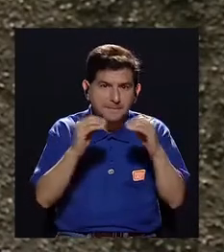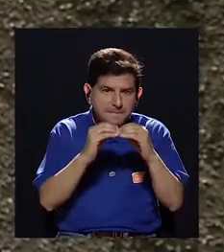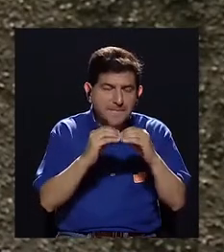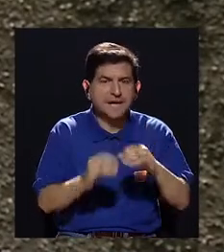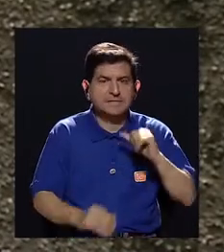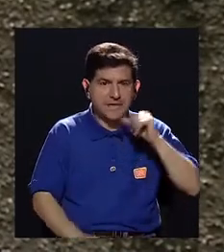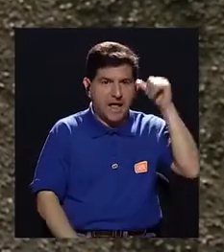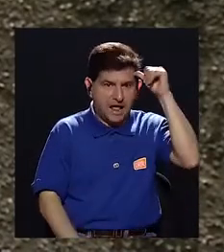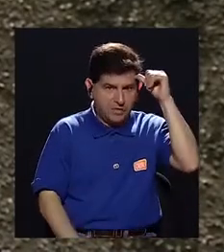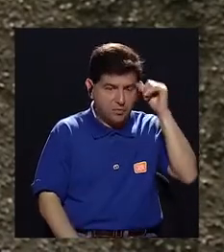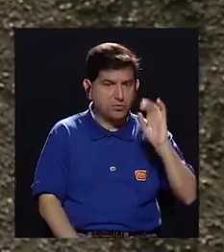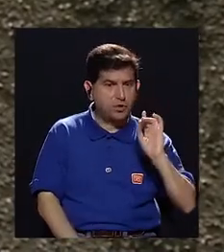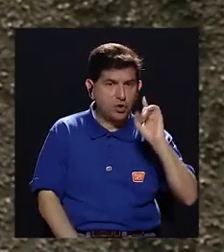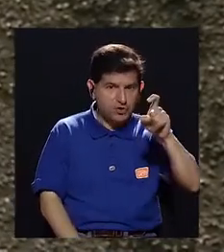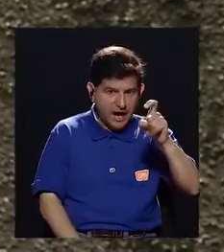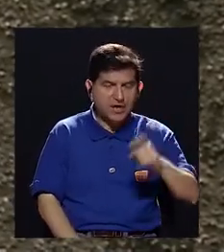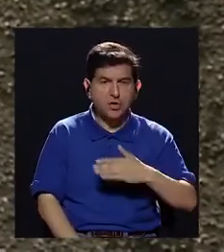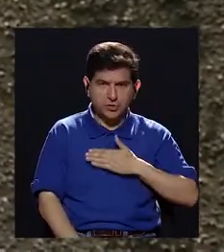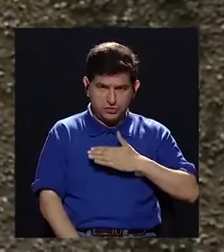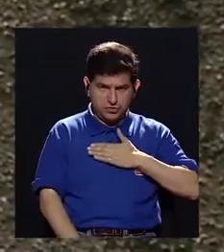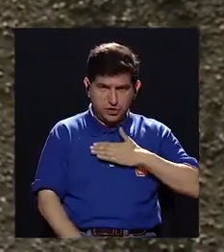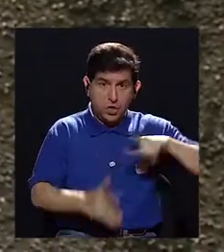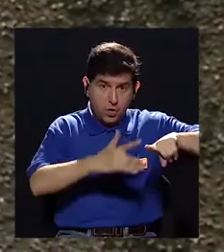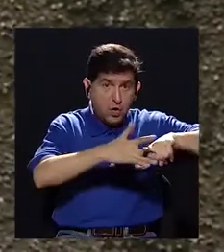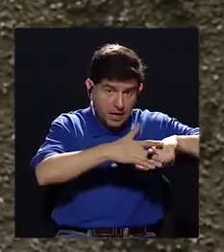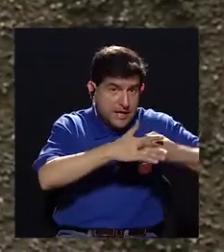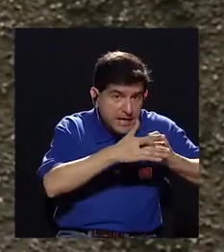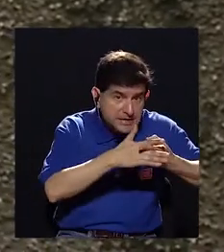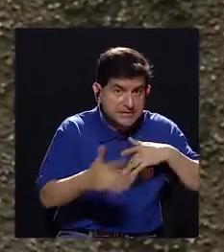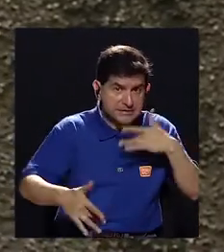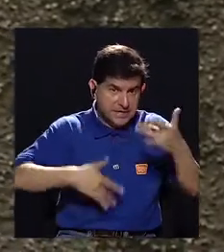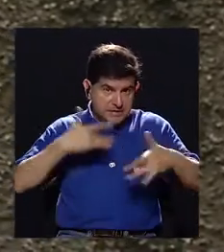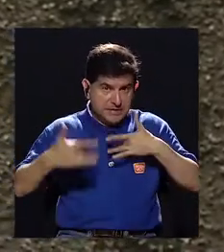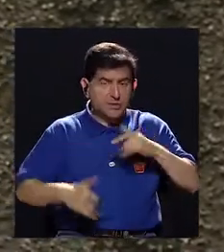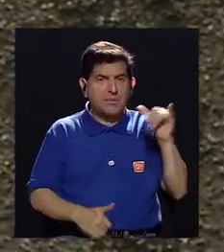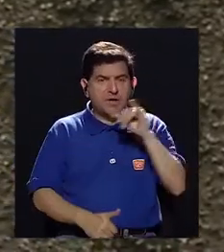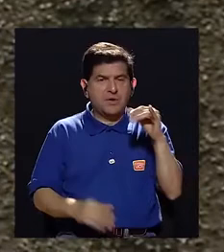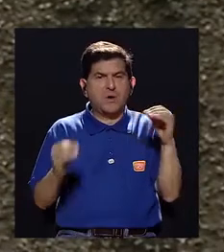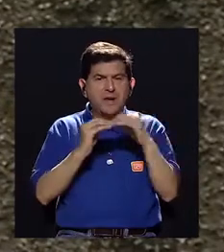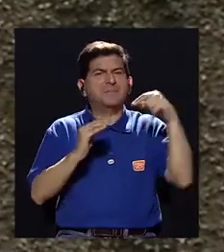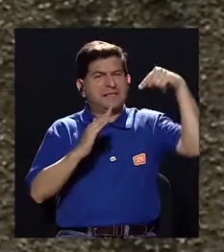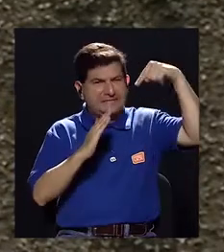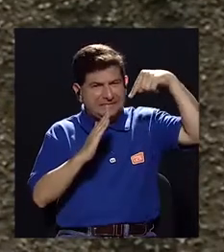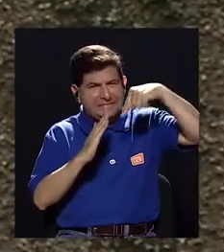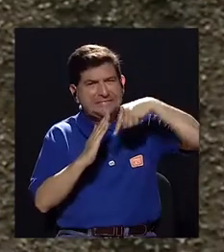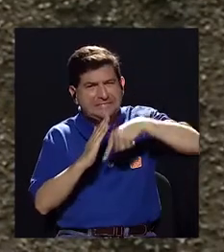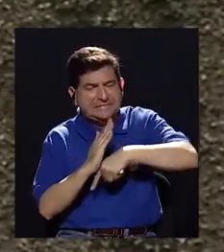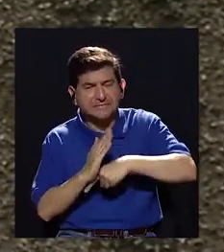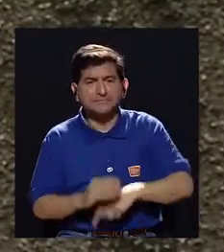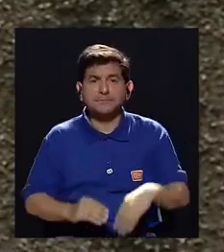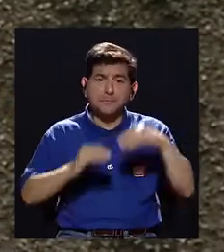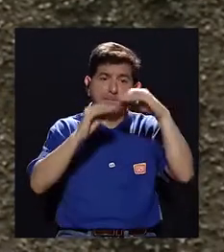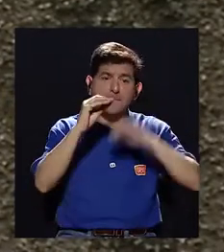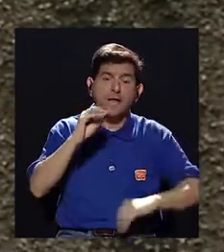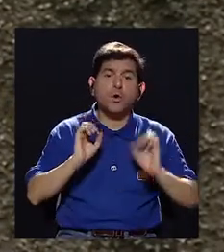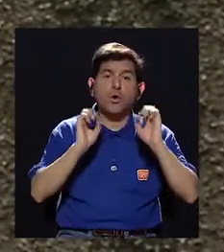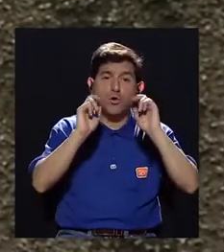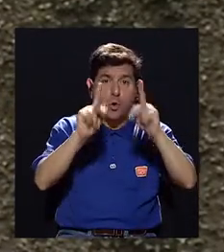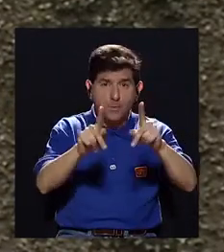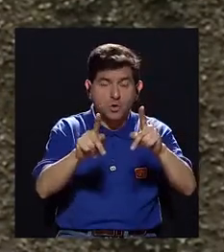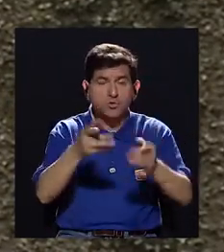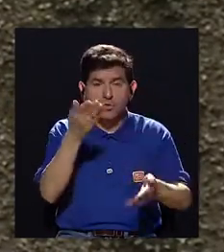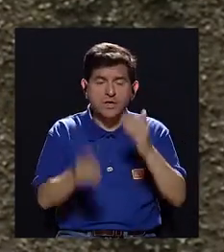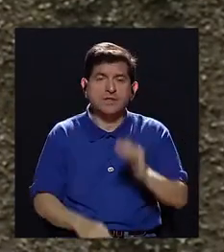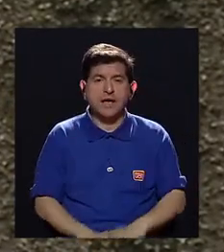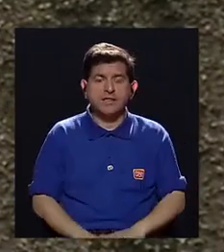entre más adulto sea el diagnóstico de asma, el inicio de los síntomas, pues también es más severa y tiene menos chance de